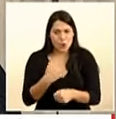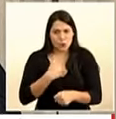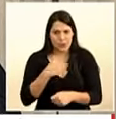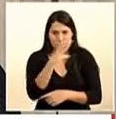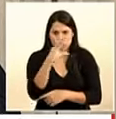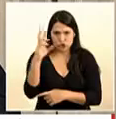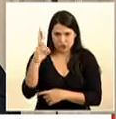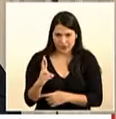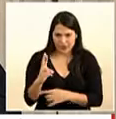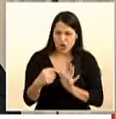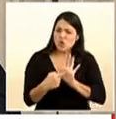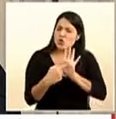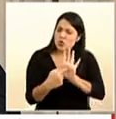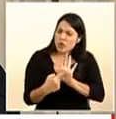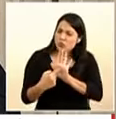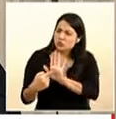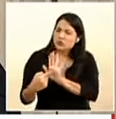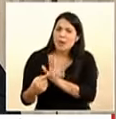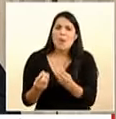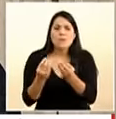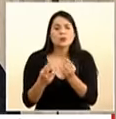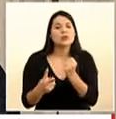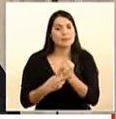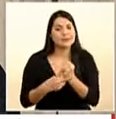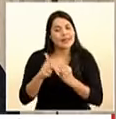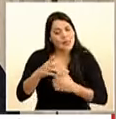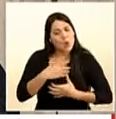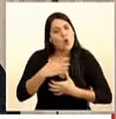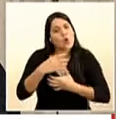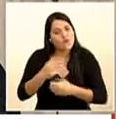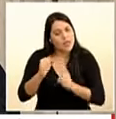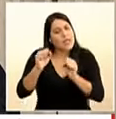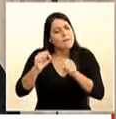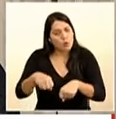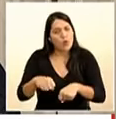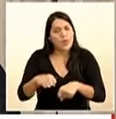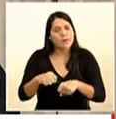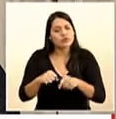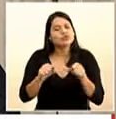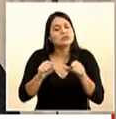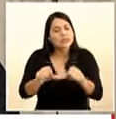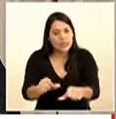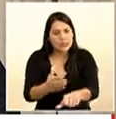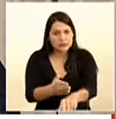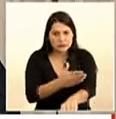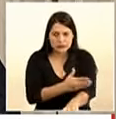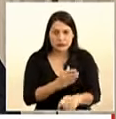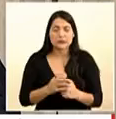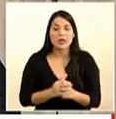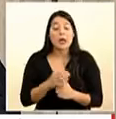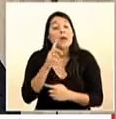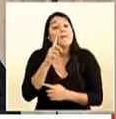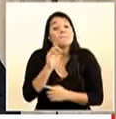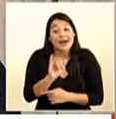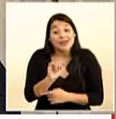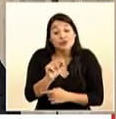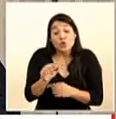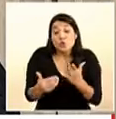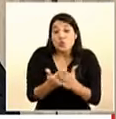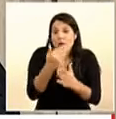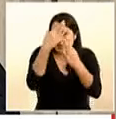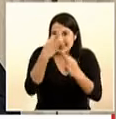una y otra y otra vez tenemos que confiar en que podemos sacar esto adelante para eso son estas medidas en semana